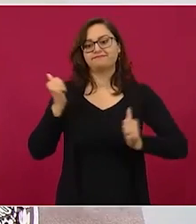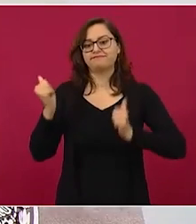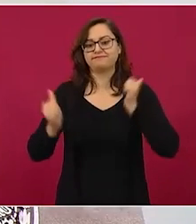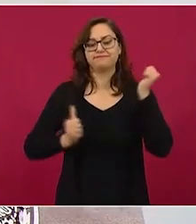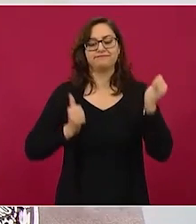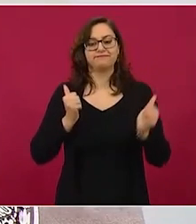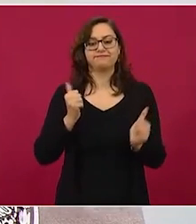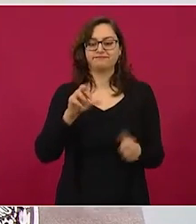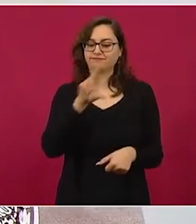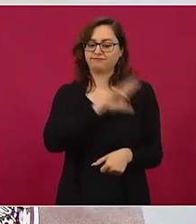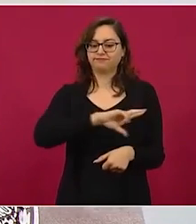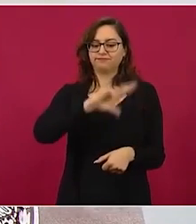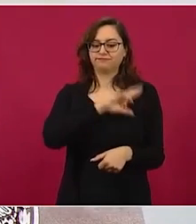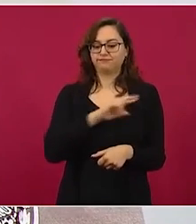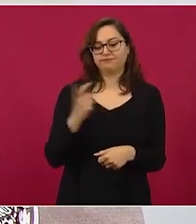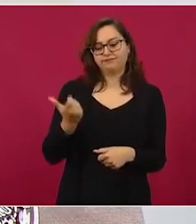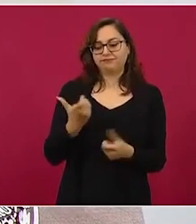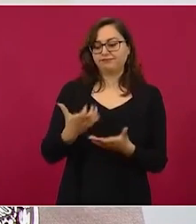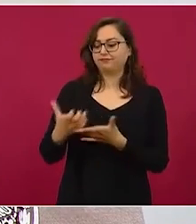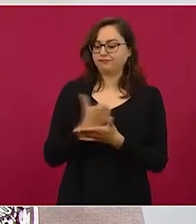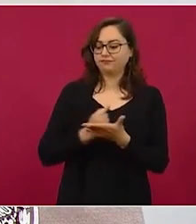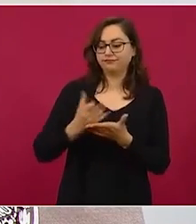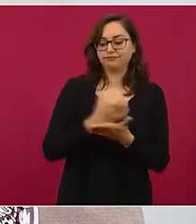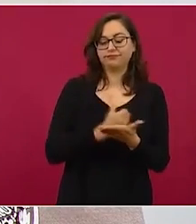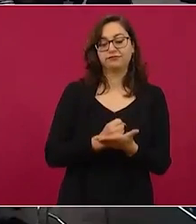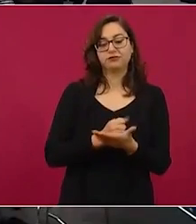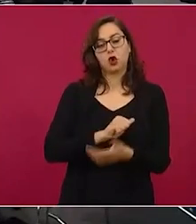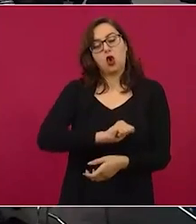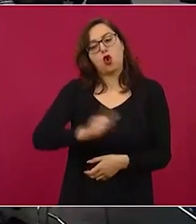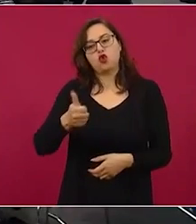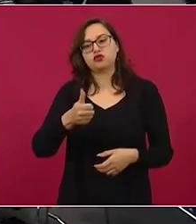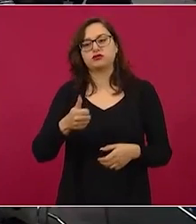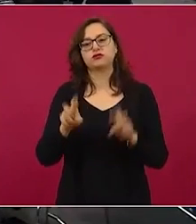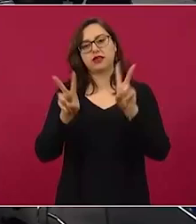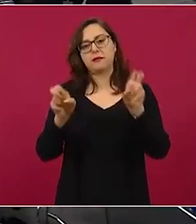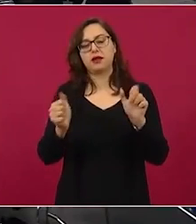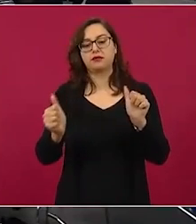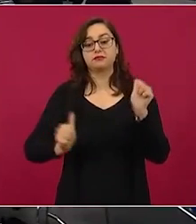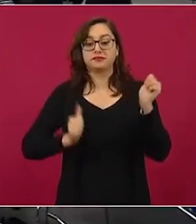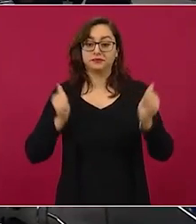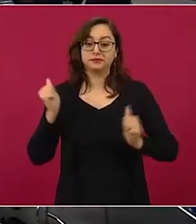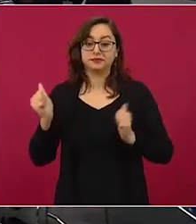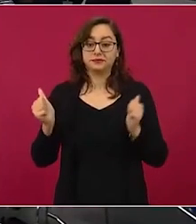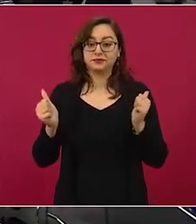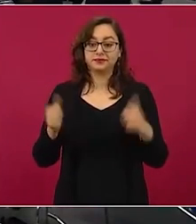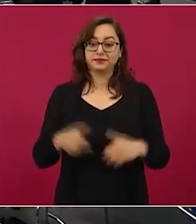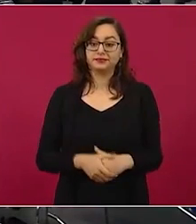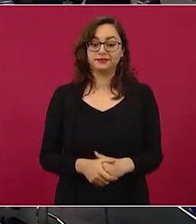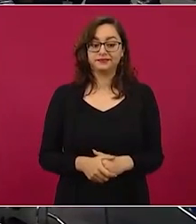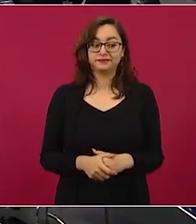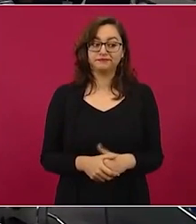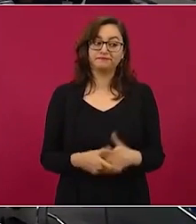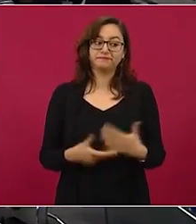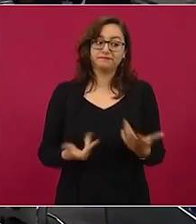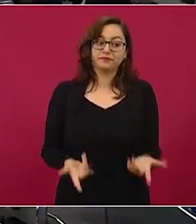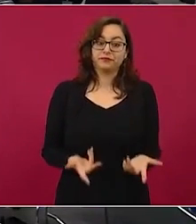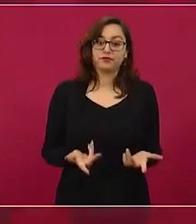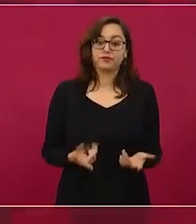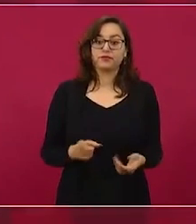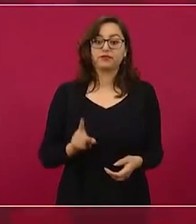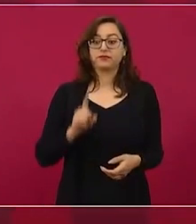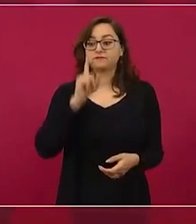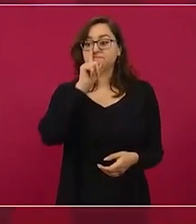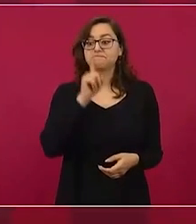y otro tipo de oportunismos. Definitivamente no es correcto poner en venta un producto que es